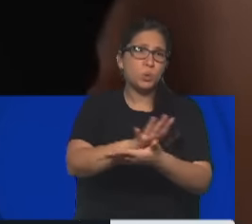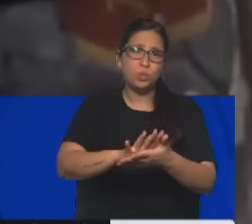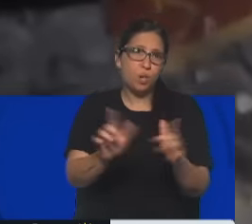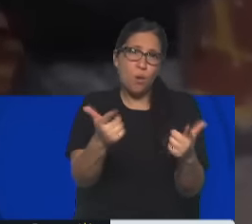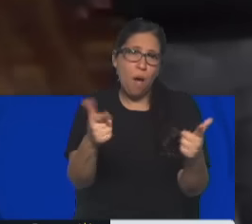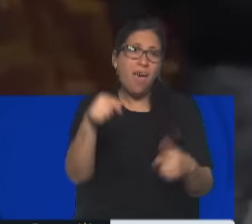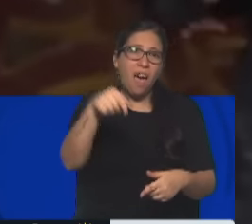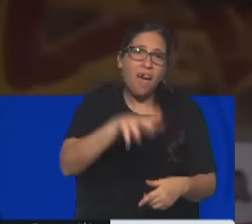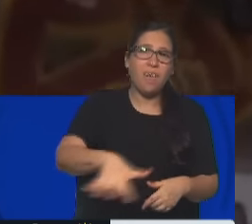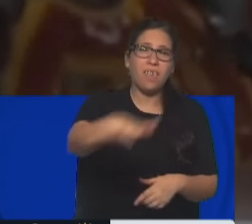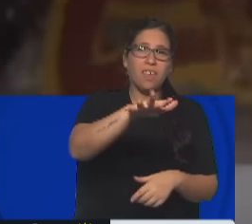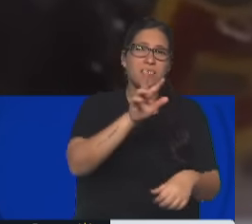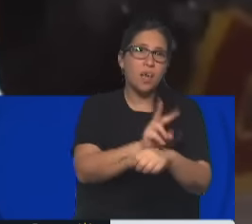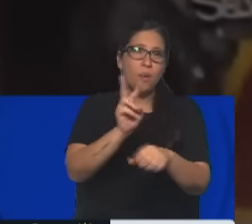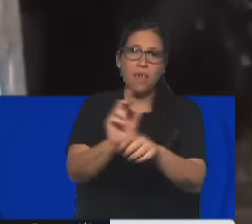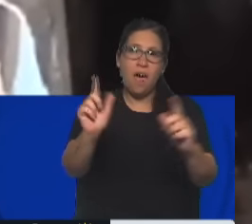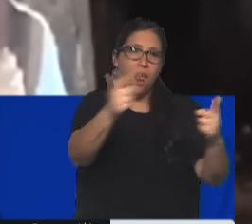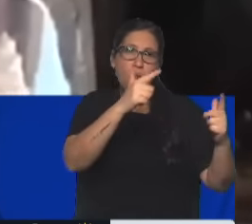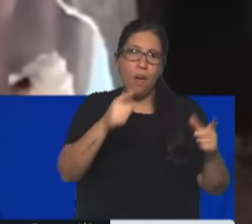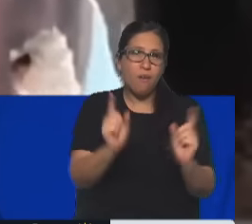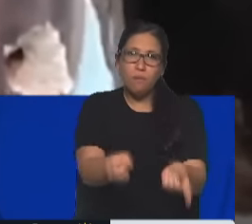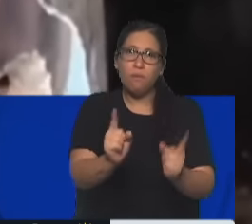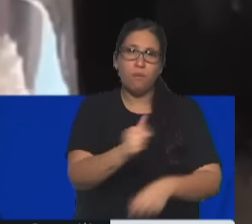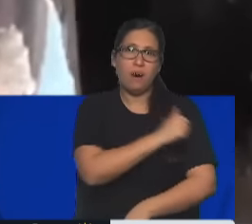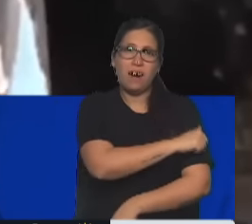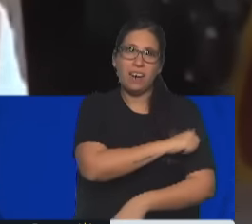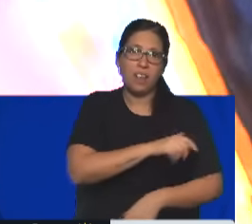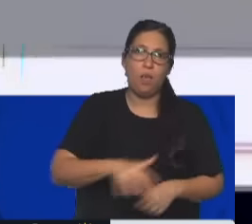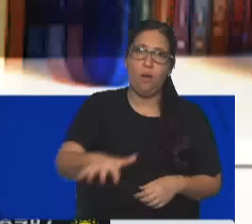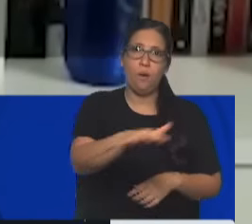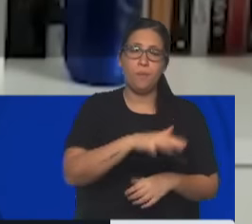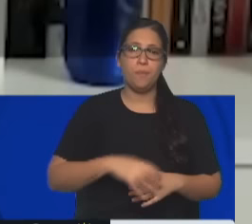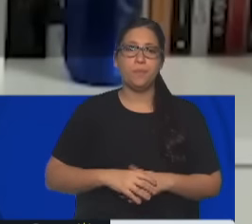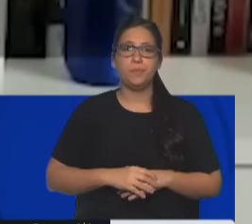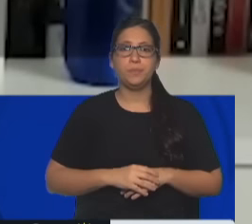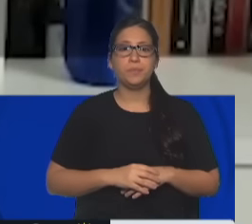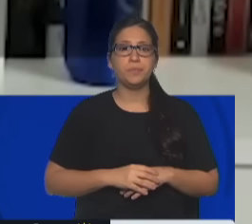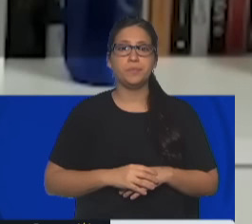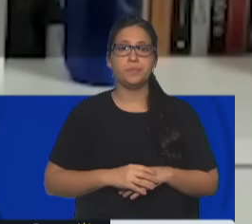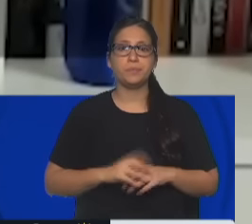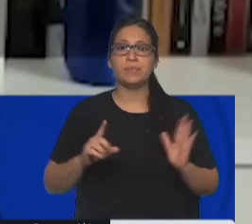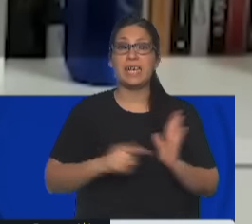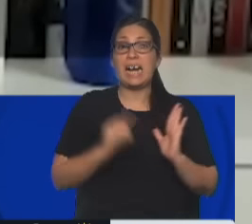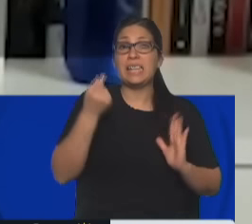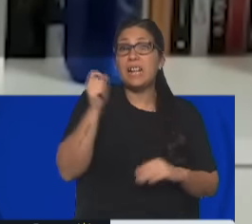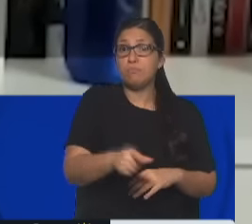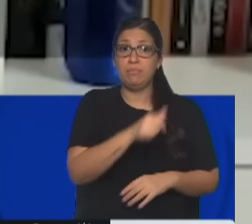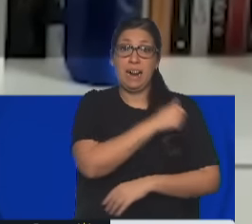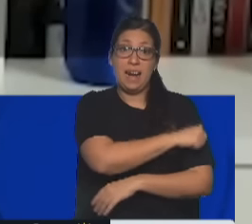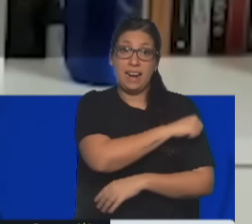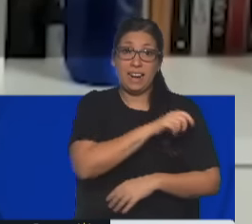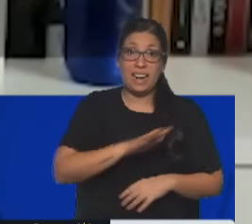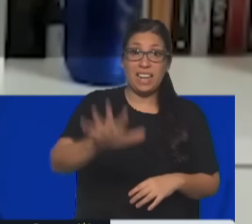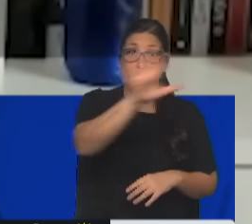de seguridad que aqueja desde hace años al Estado de Río de Janeiro. Essa é uma das características desse Estado